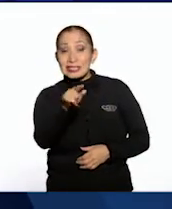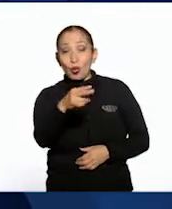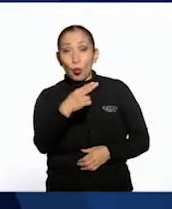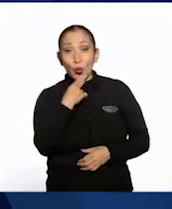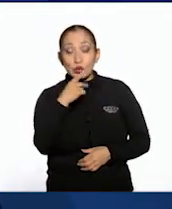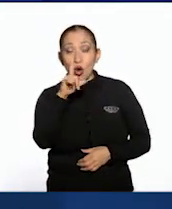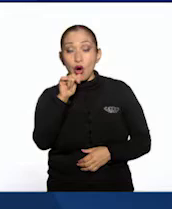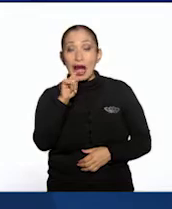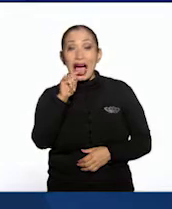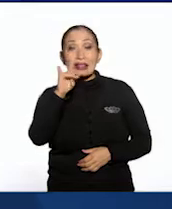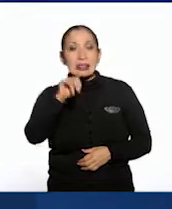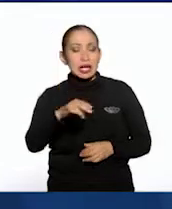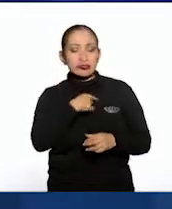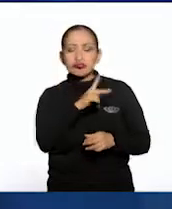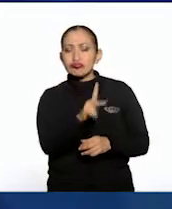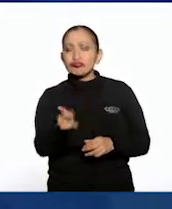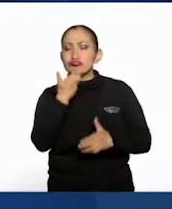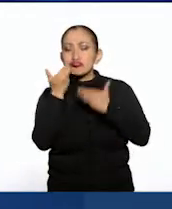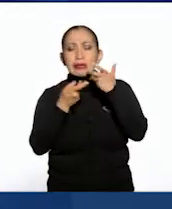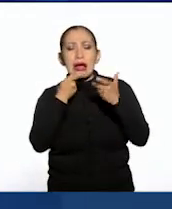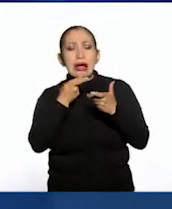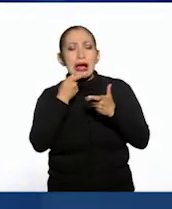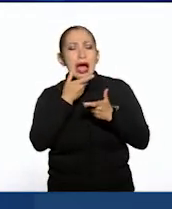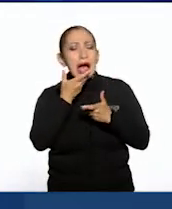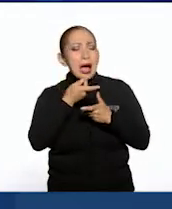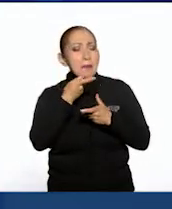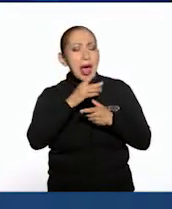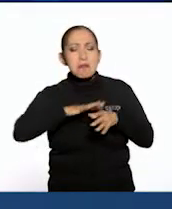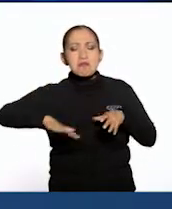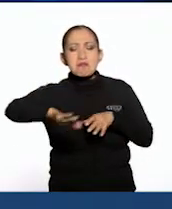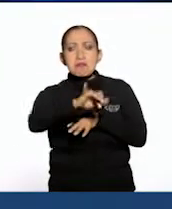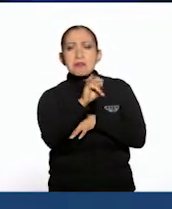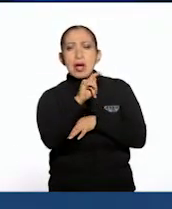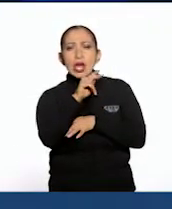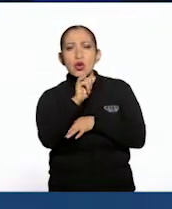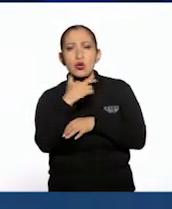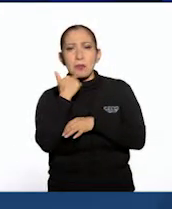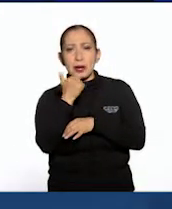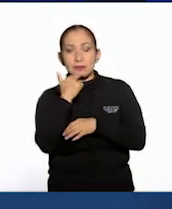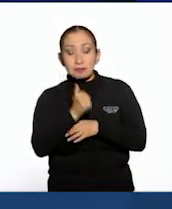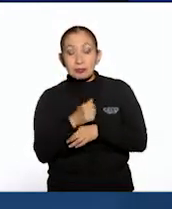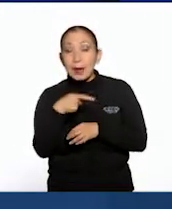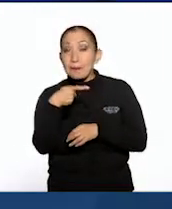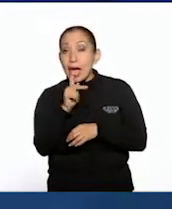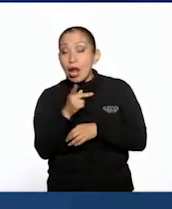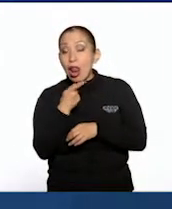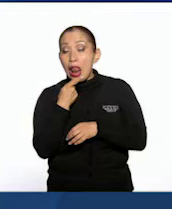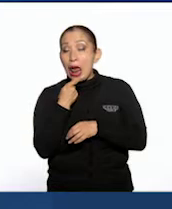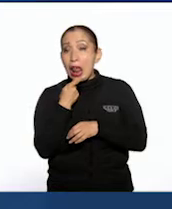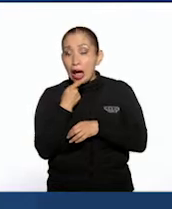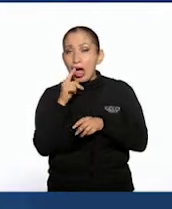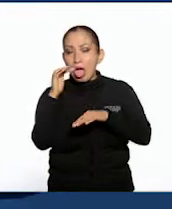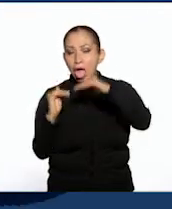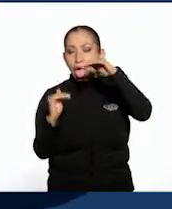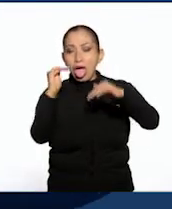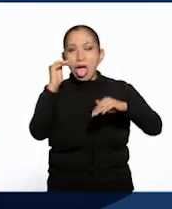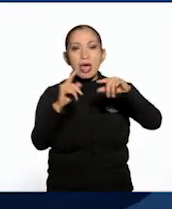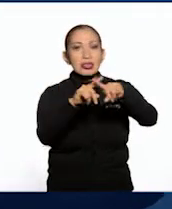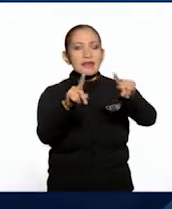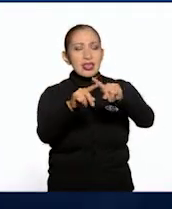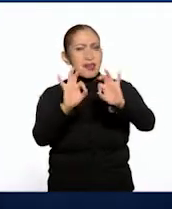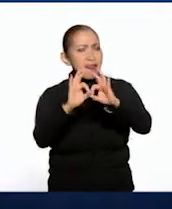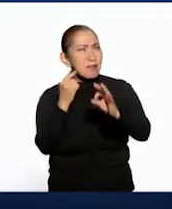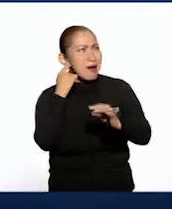uso del latín se volvió común a lo largo y ancho del imperio. pero su pronunciación varió de un lugar a